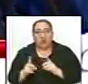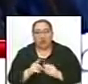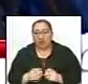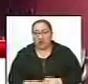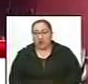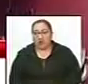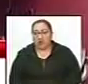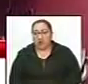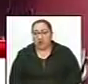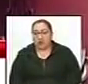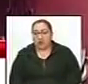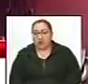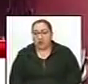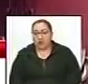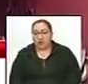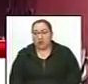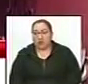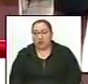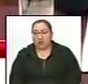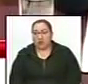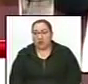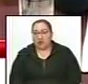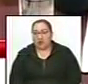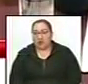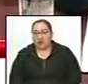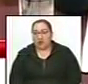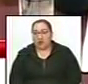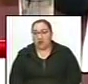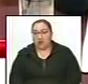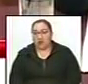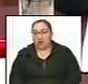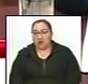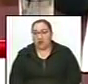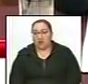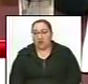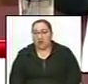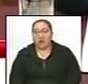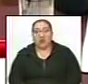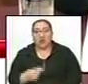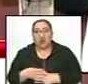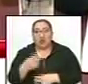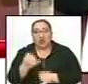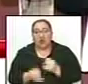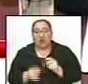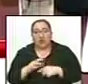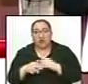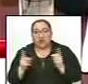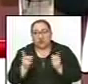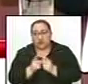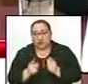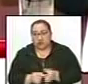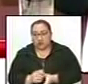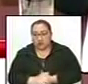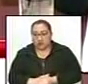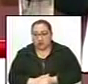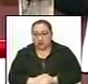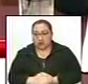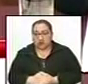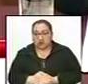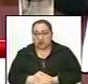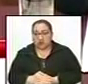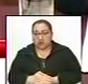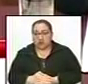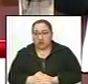Bien, en la lista de oradores figura como último orador en relación a las conclusiones